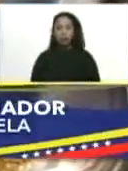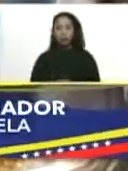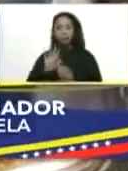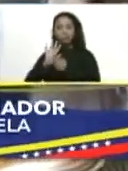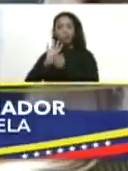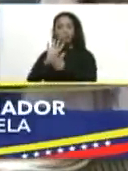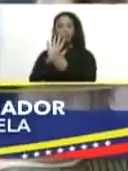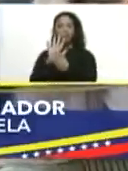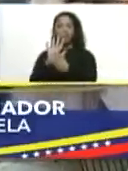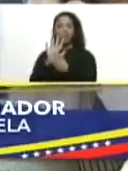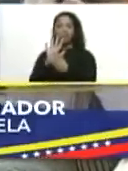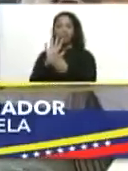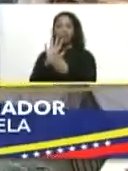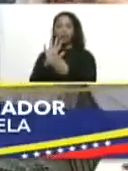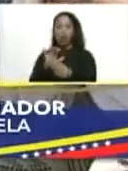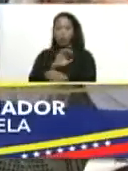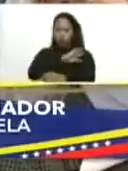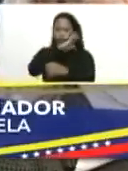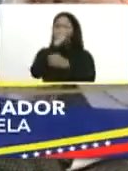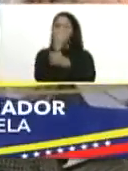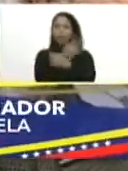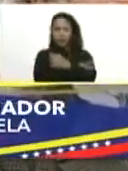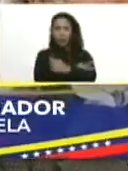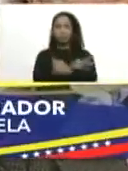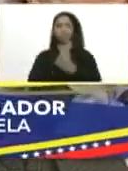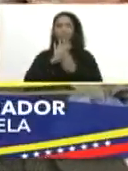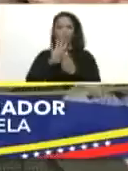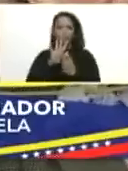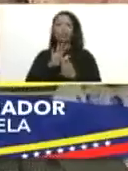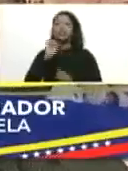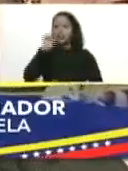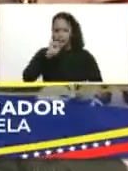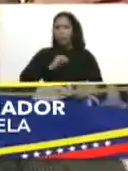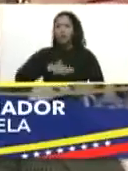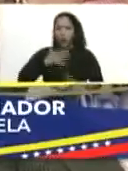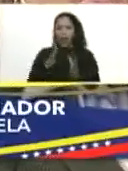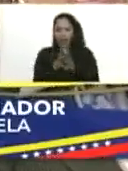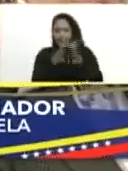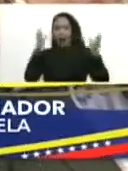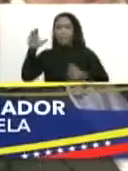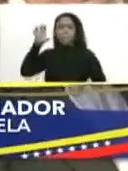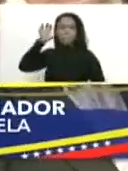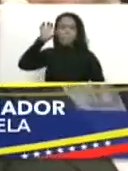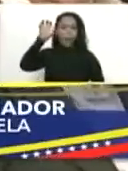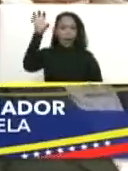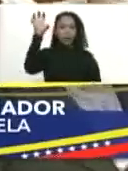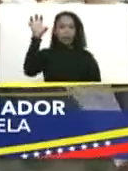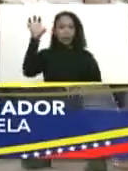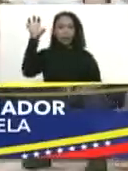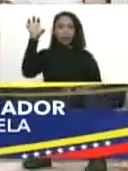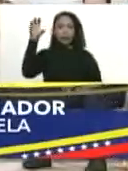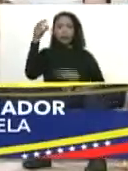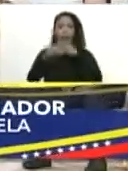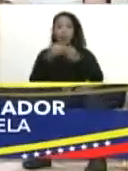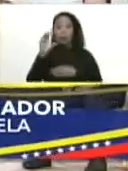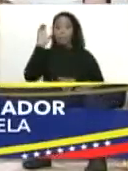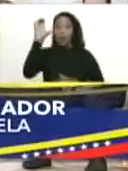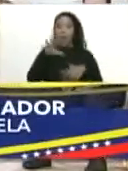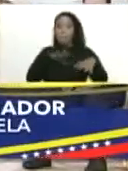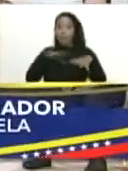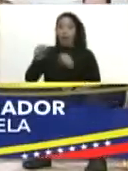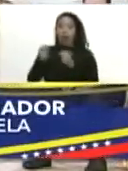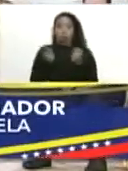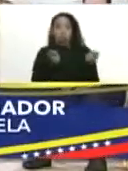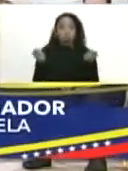señales contundentes de que se puede ser una gran potencia sin ser una potencia imperialista.